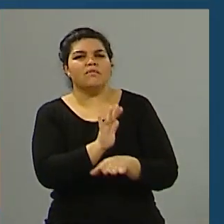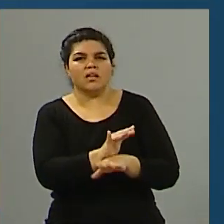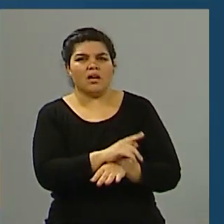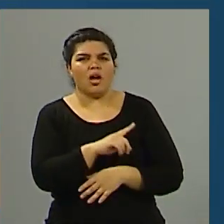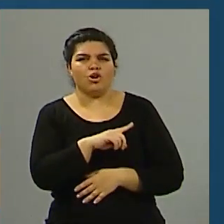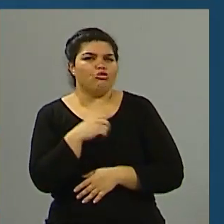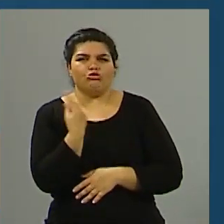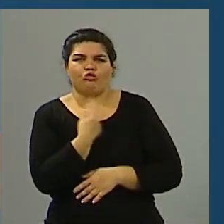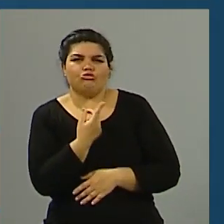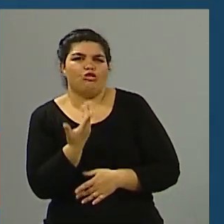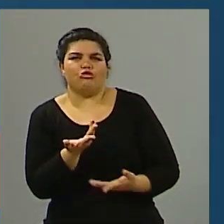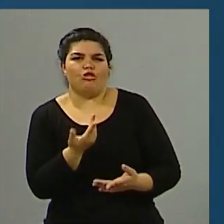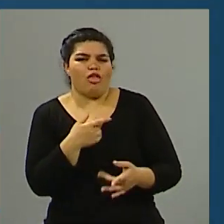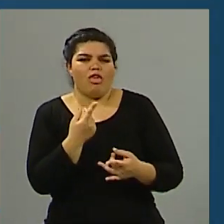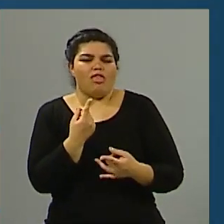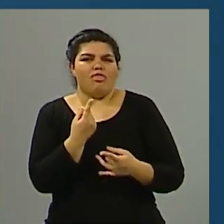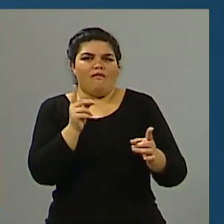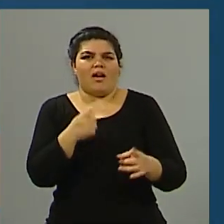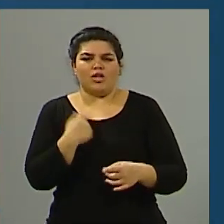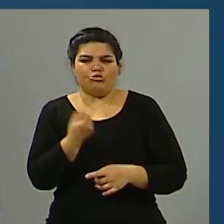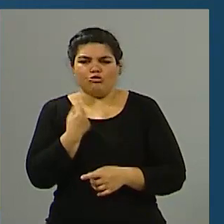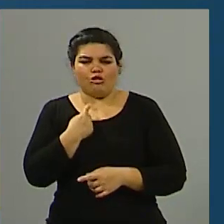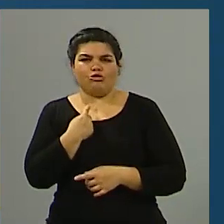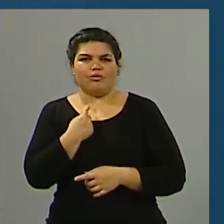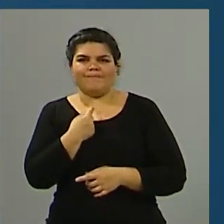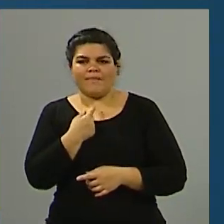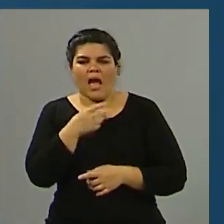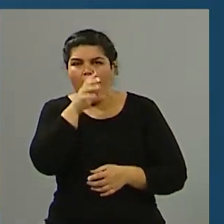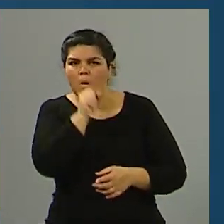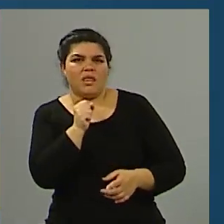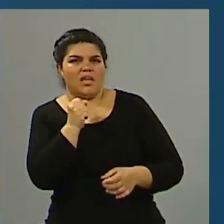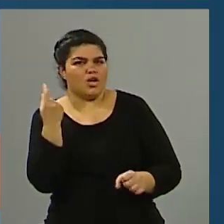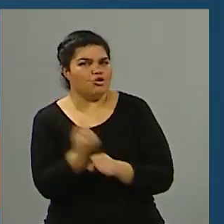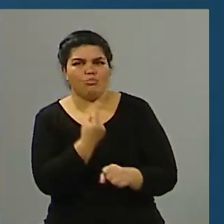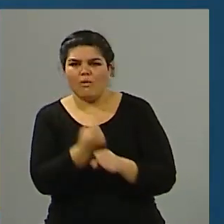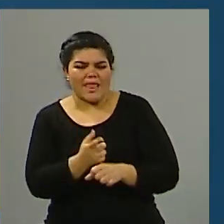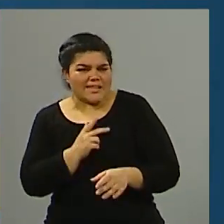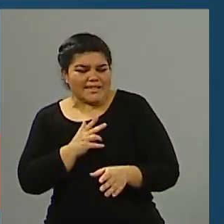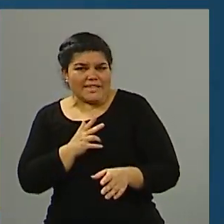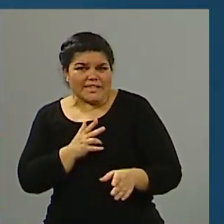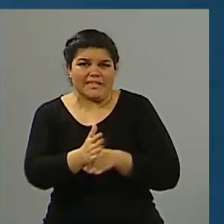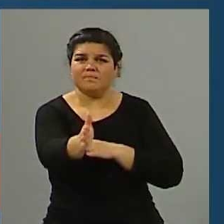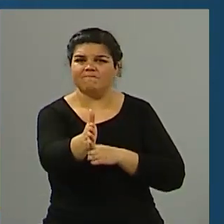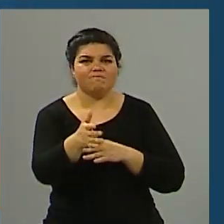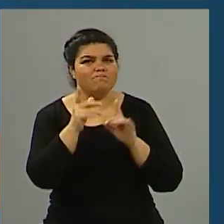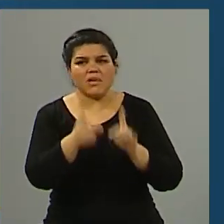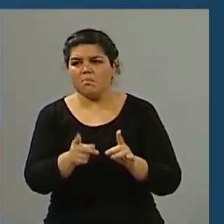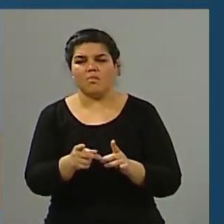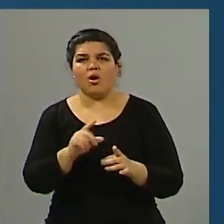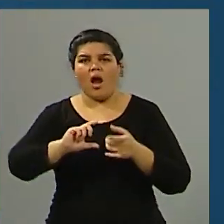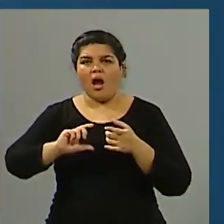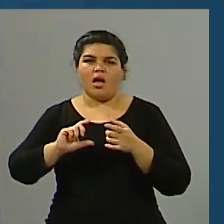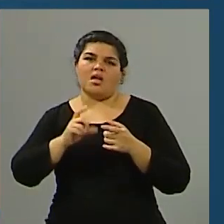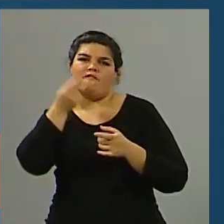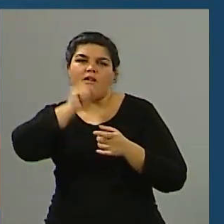bajada con un auto sin frenos, cada vez con más inercia. Y si no, lo evaluamos en función de lo que es la inflación.